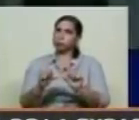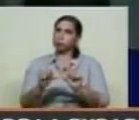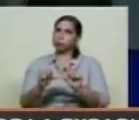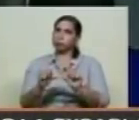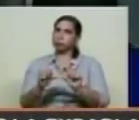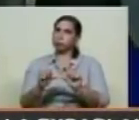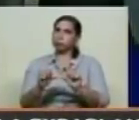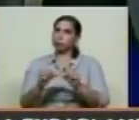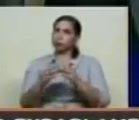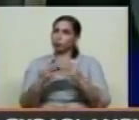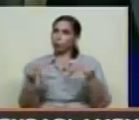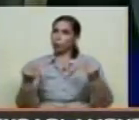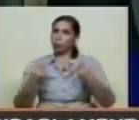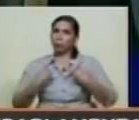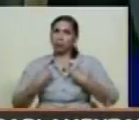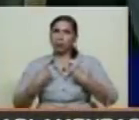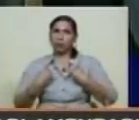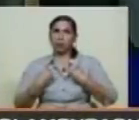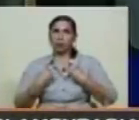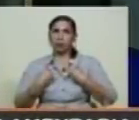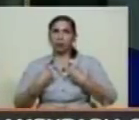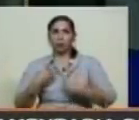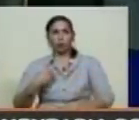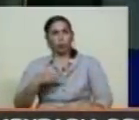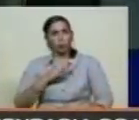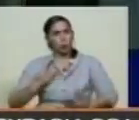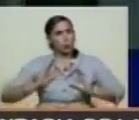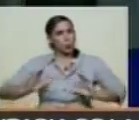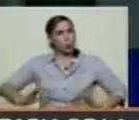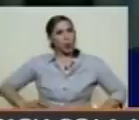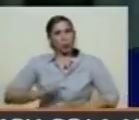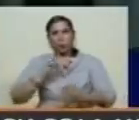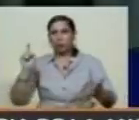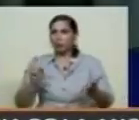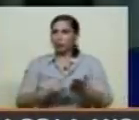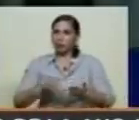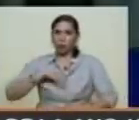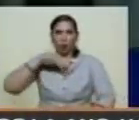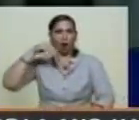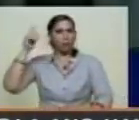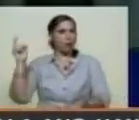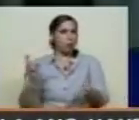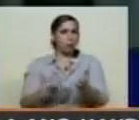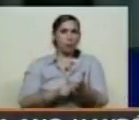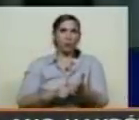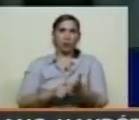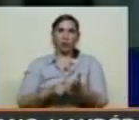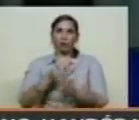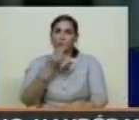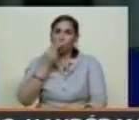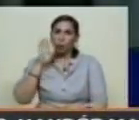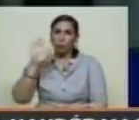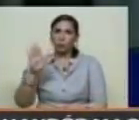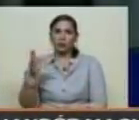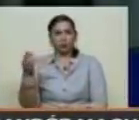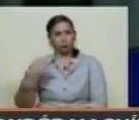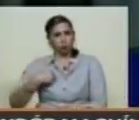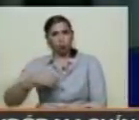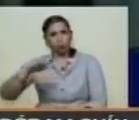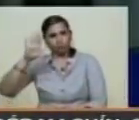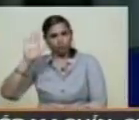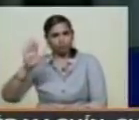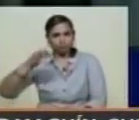hacemos con el cuerpo entero y el alma puesta en esa firma. Y les aseguro, y